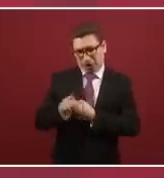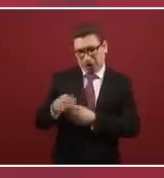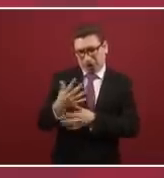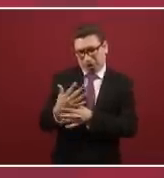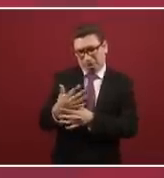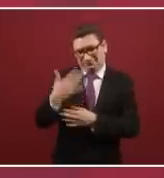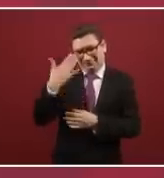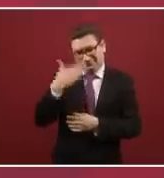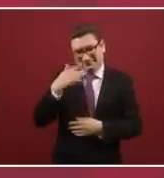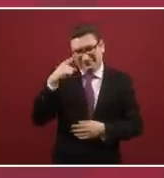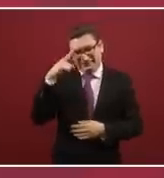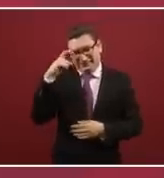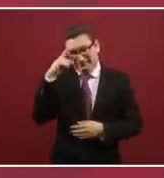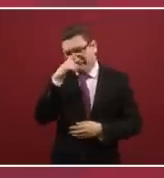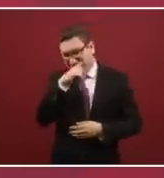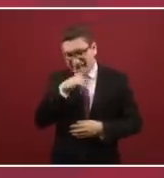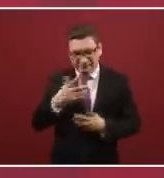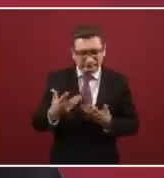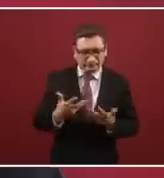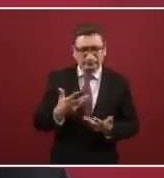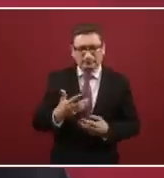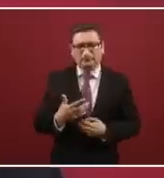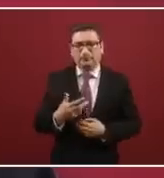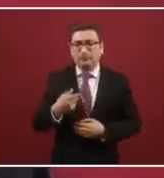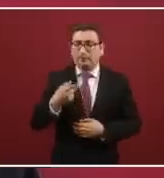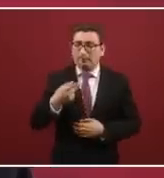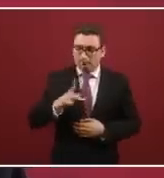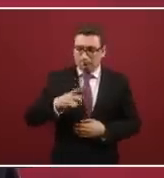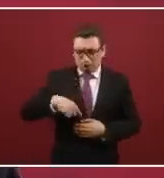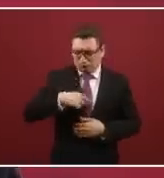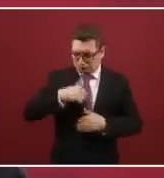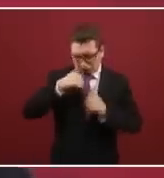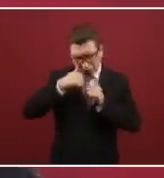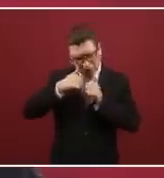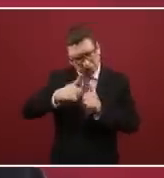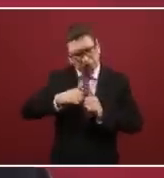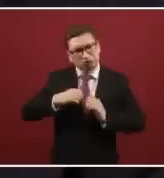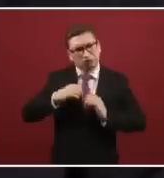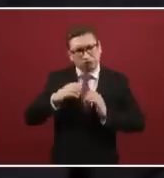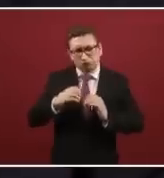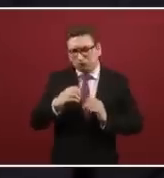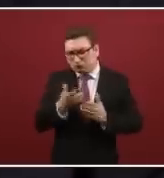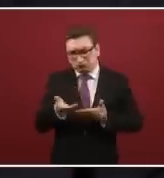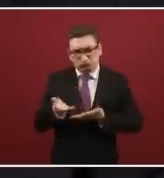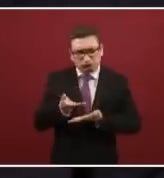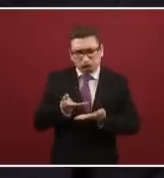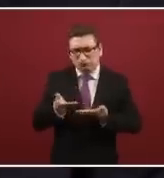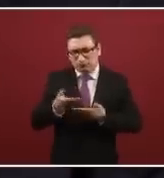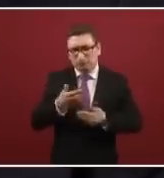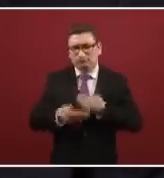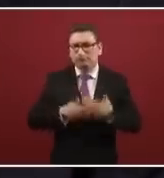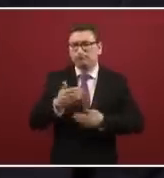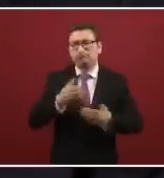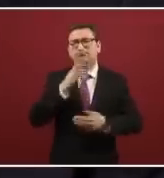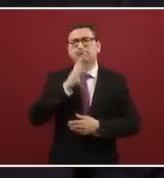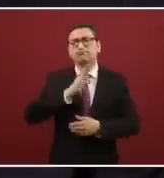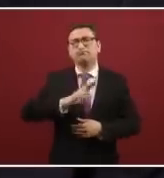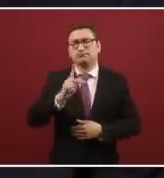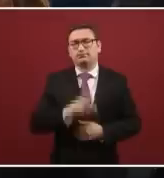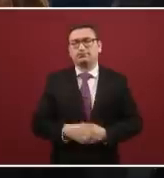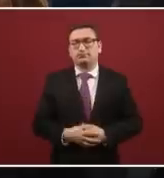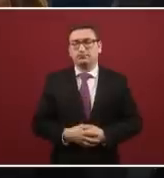complejo, difícil, pero lo estamos atendiendo de la mejor manera posible. De